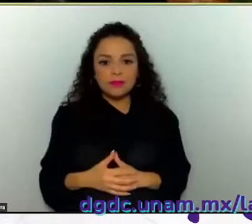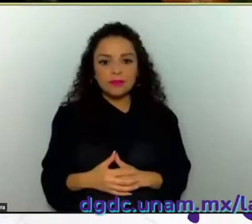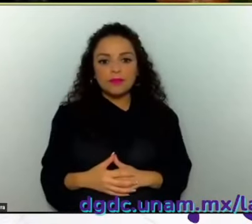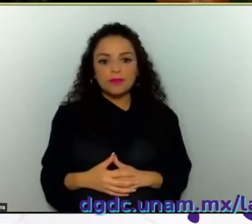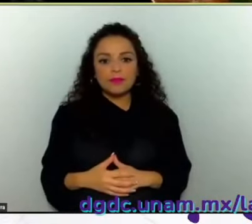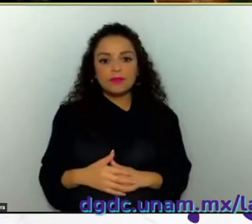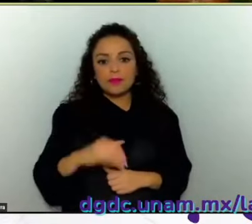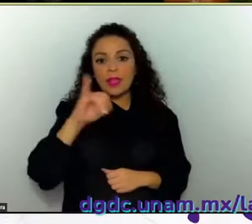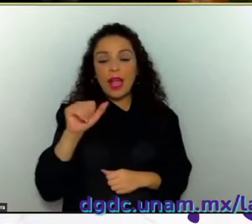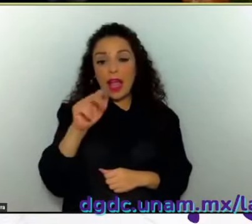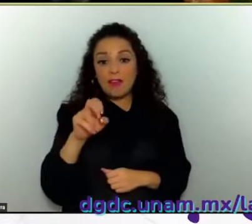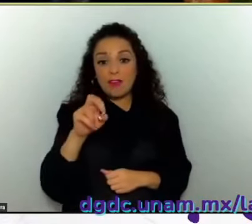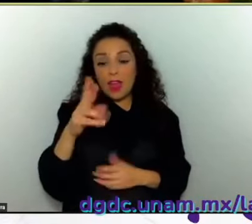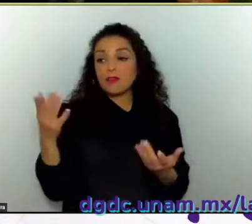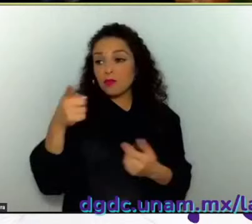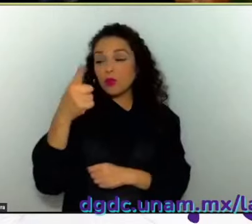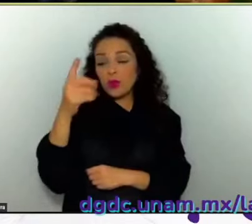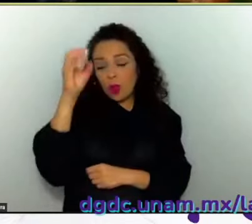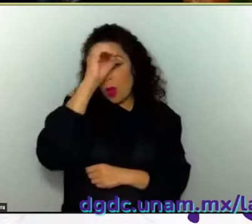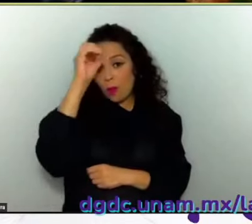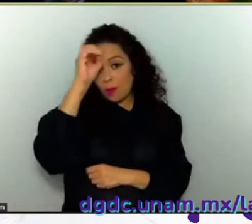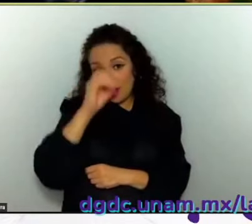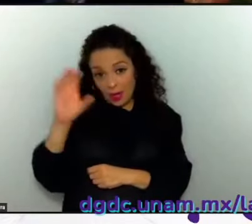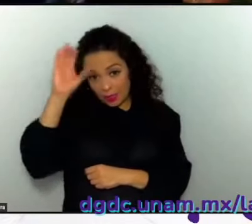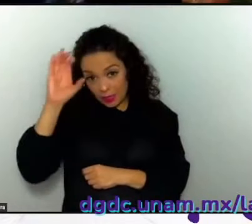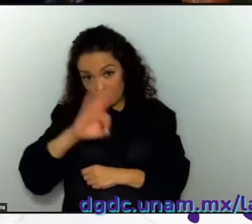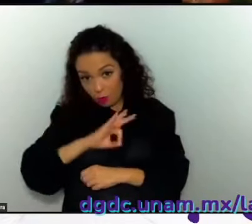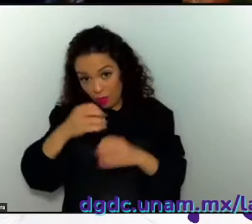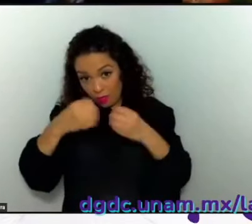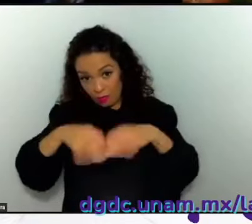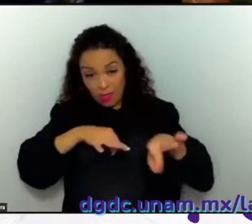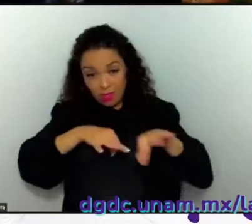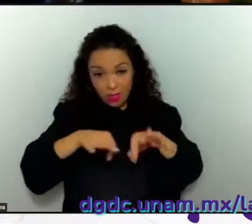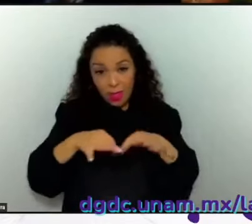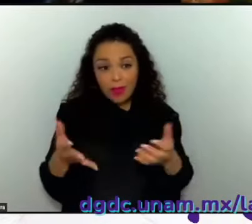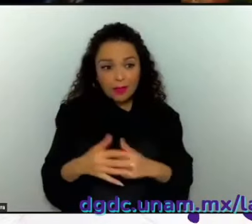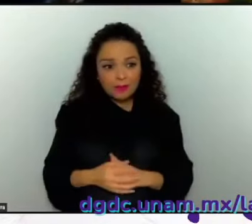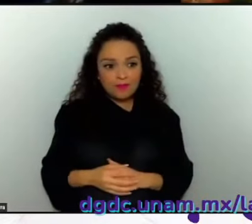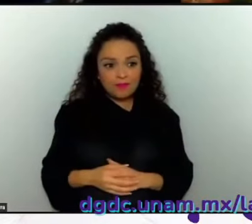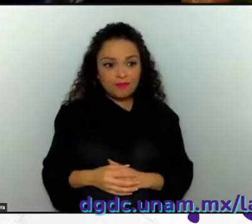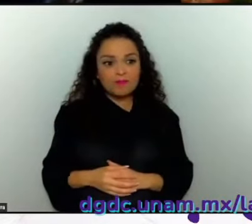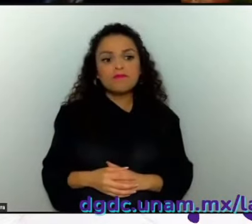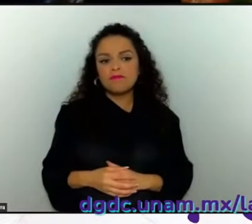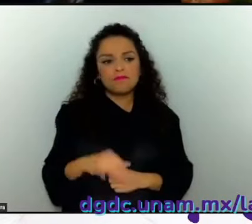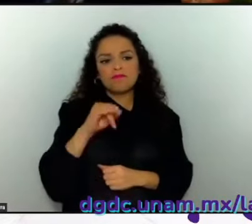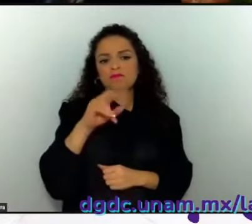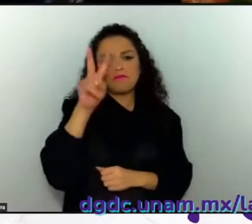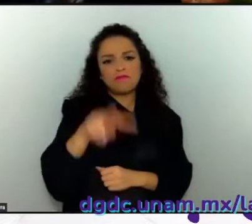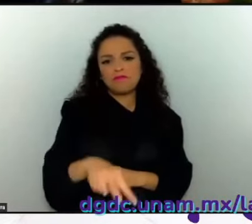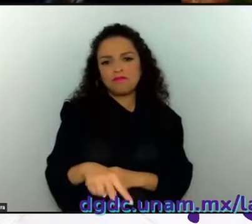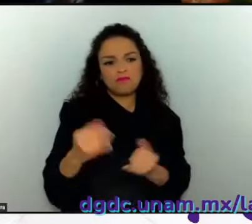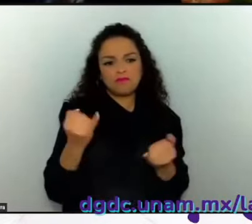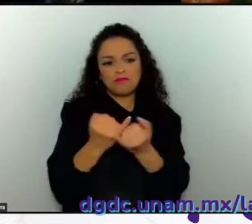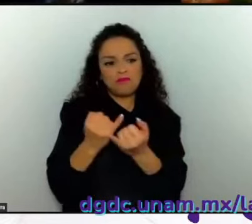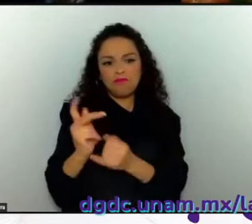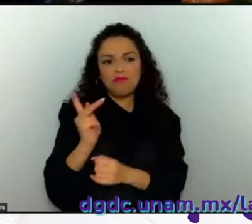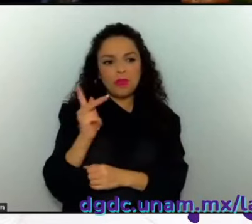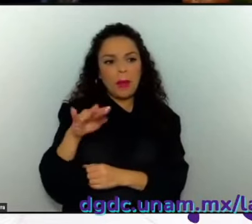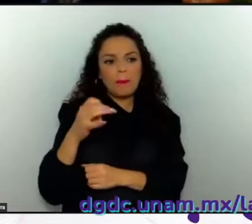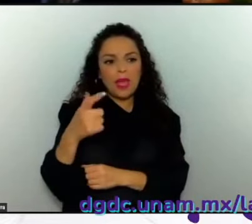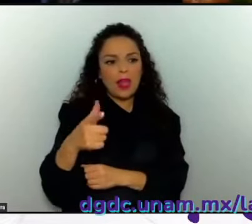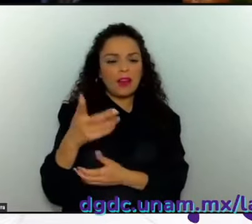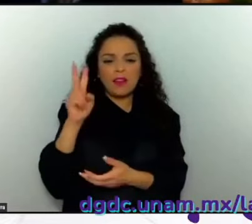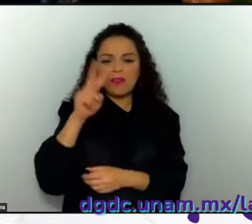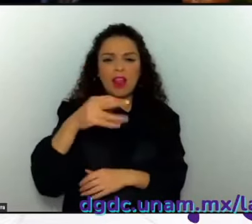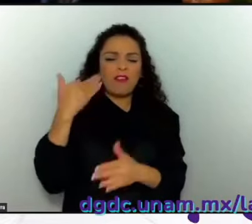Javier, ¿perderán el trabajo los científicos? ¿Tú qué crees? No, coincido con Miguel, está muy lejos eso como para saber nada. Y también tengo la sensación